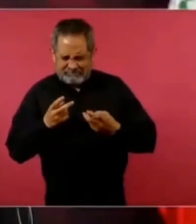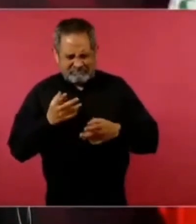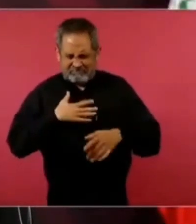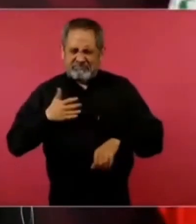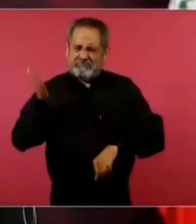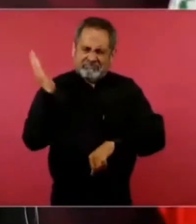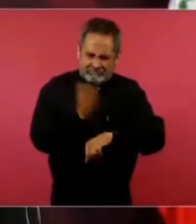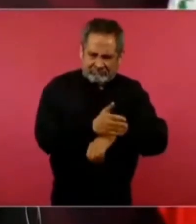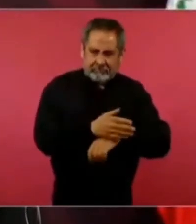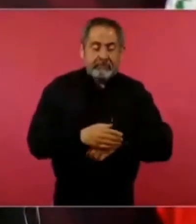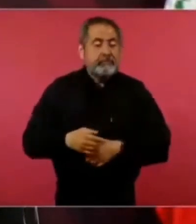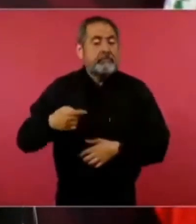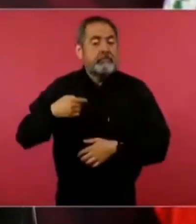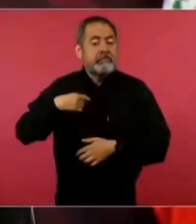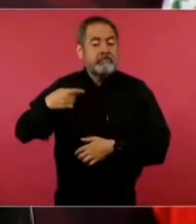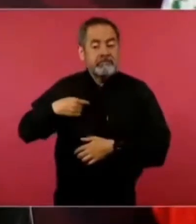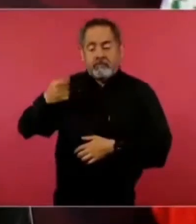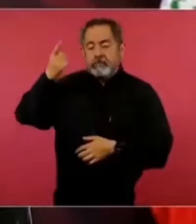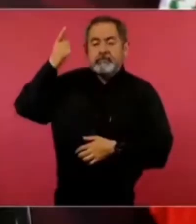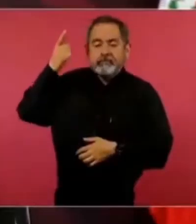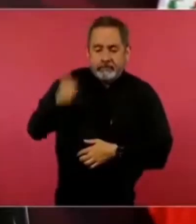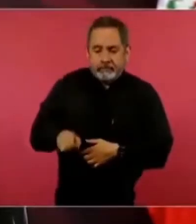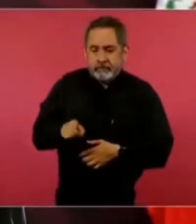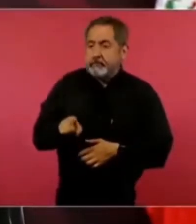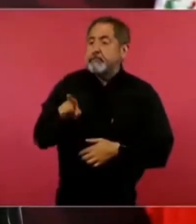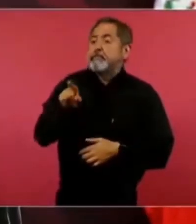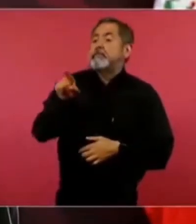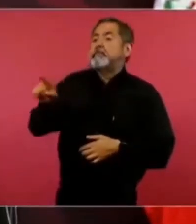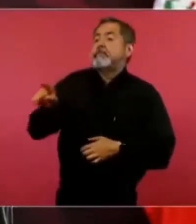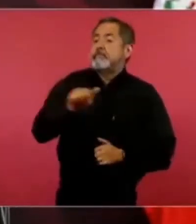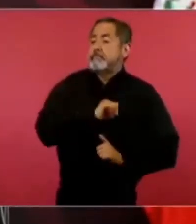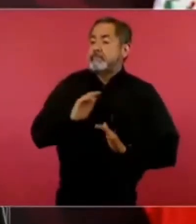y él ordena al ejército